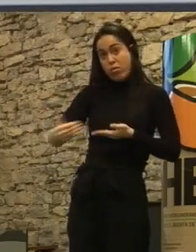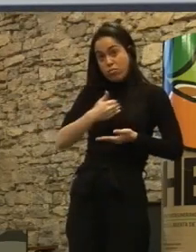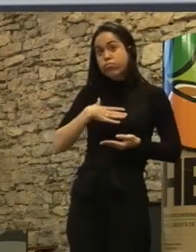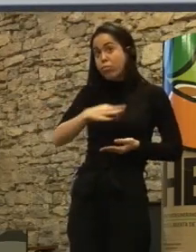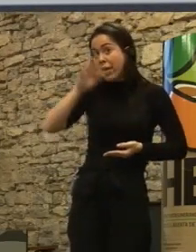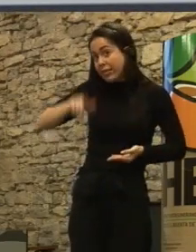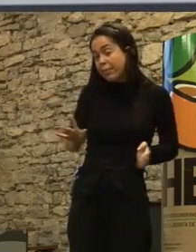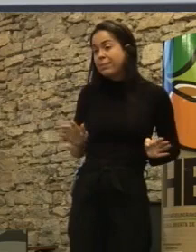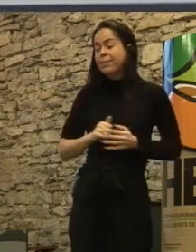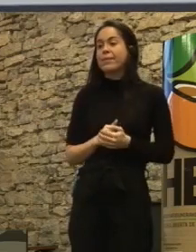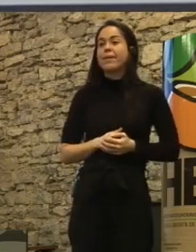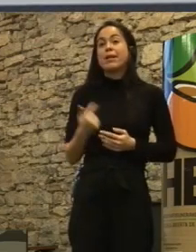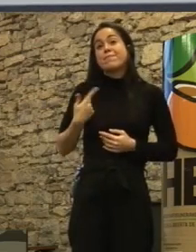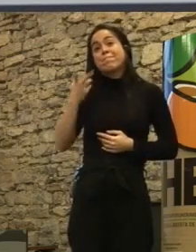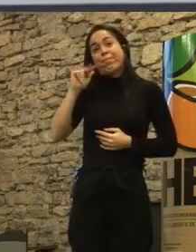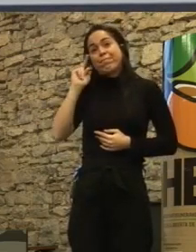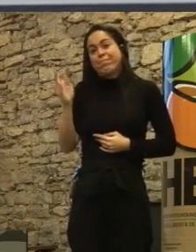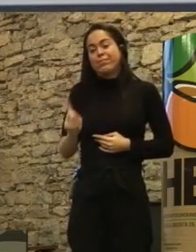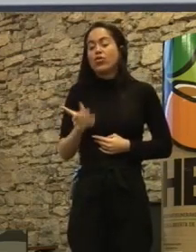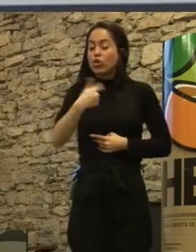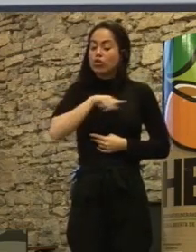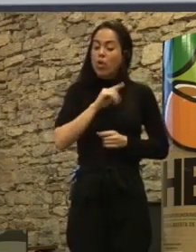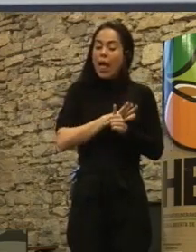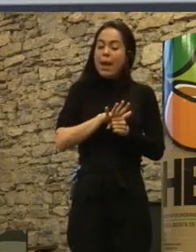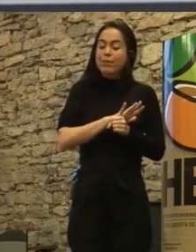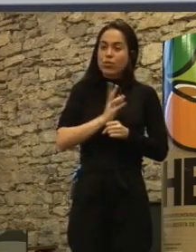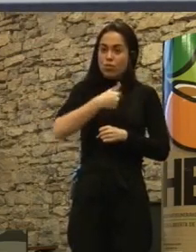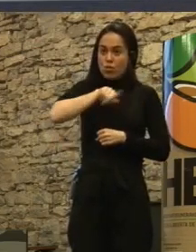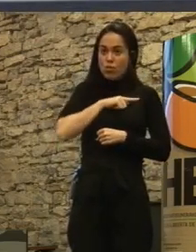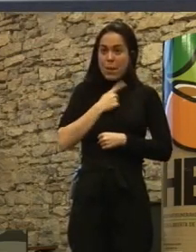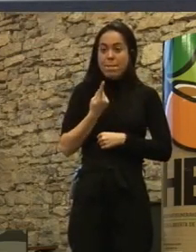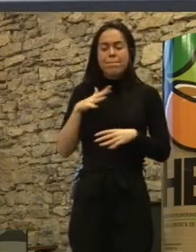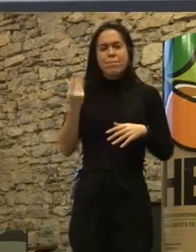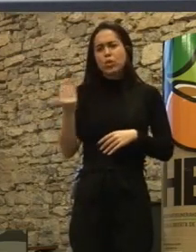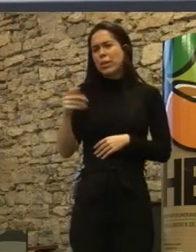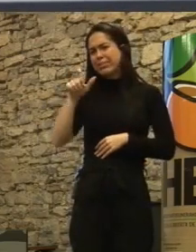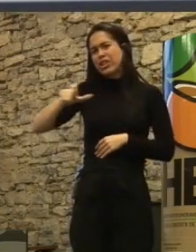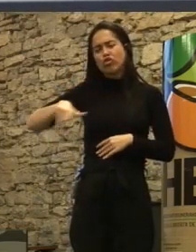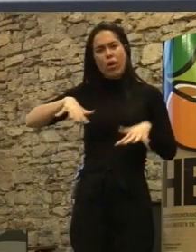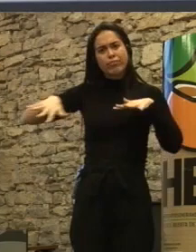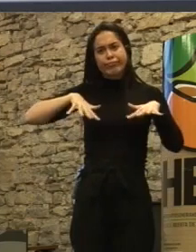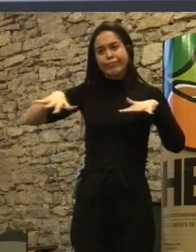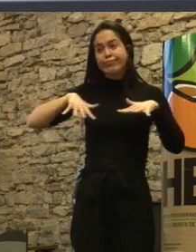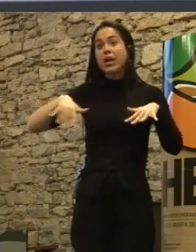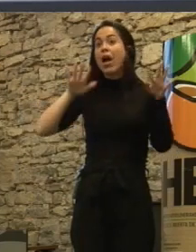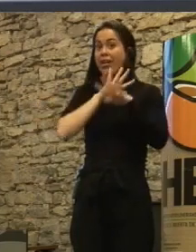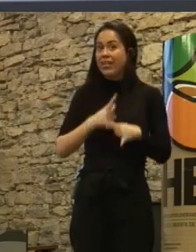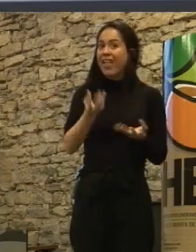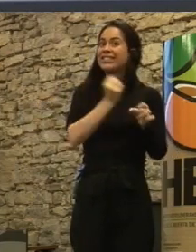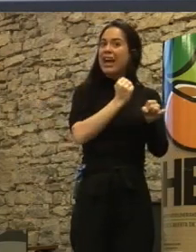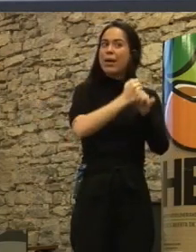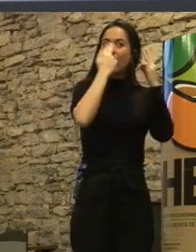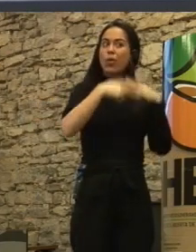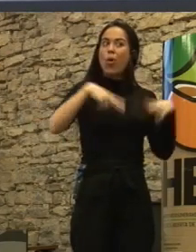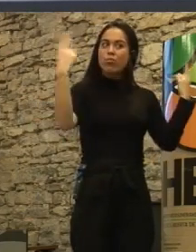luego, en nuestro ámbito hay muchos emprendedores sociales que han nacido en lo público. Es uno de